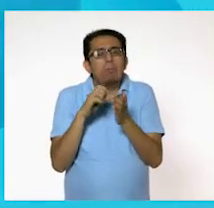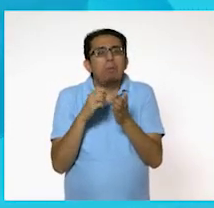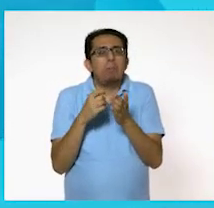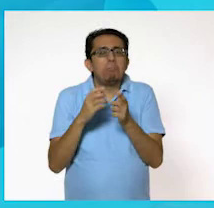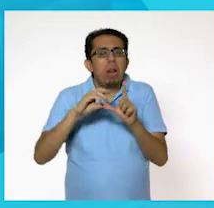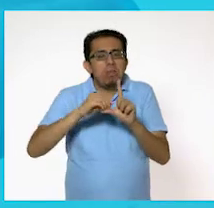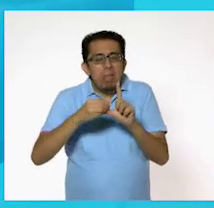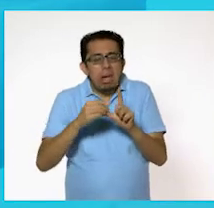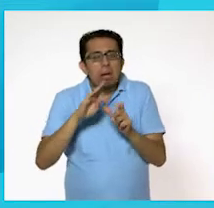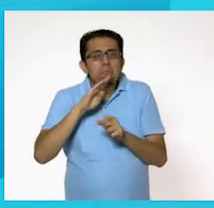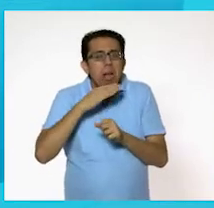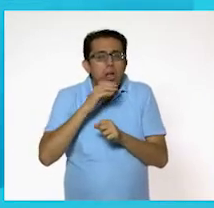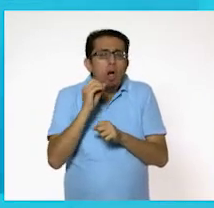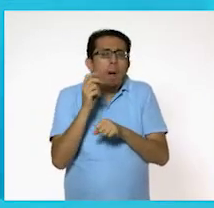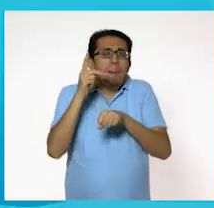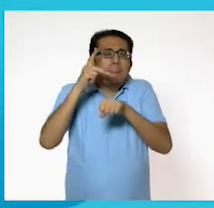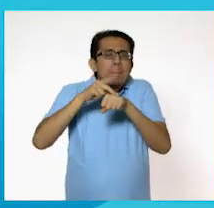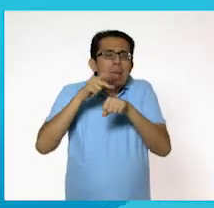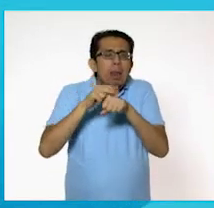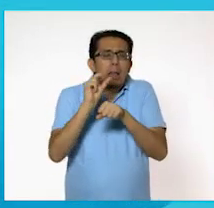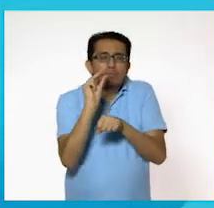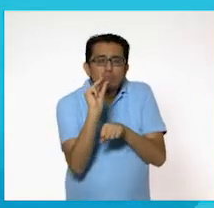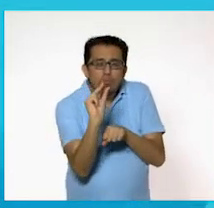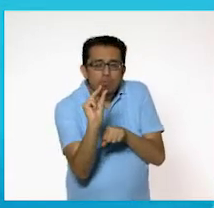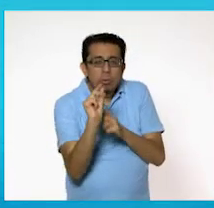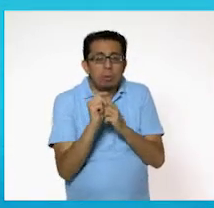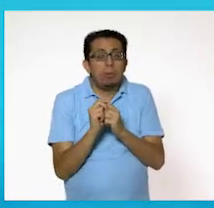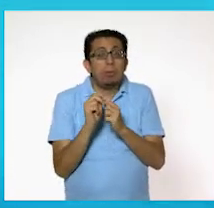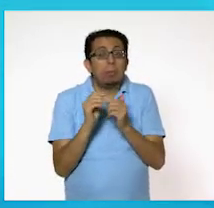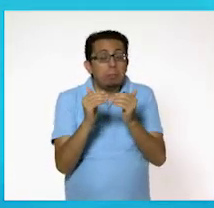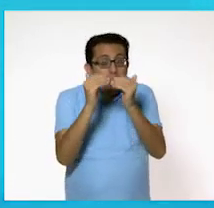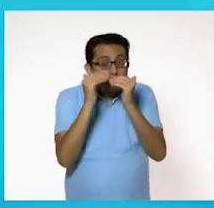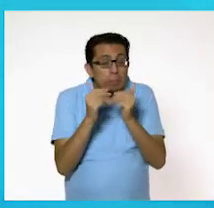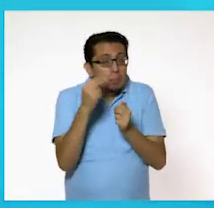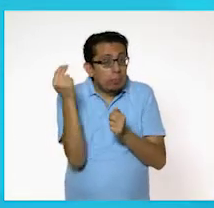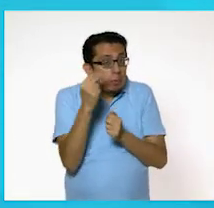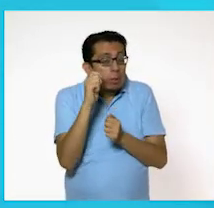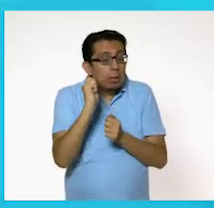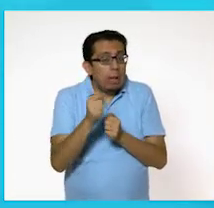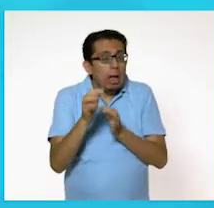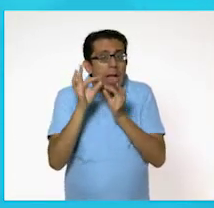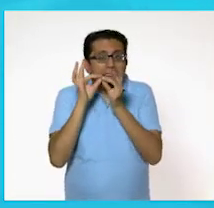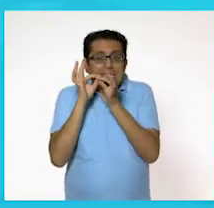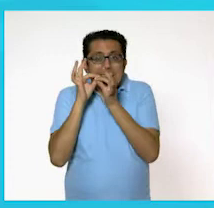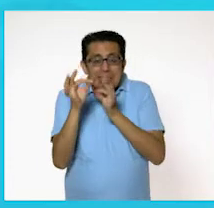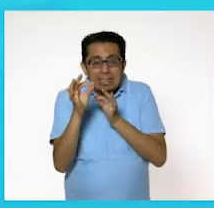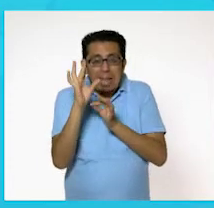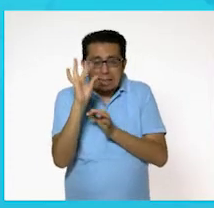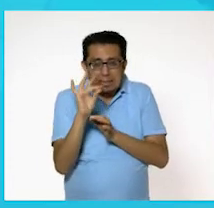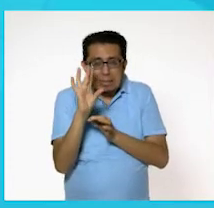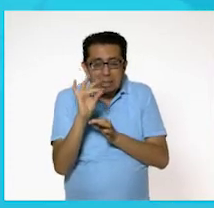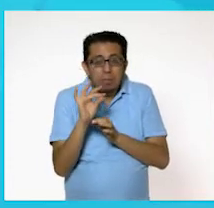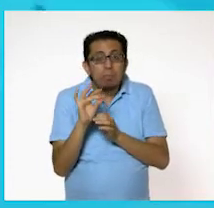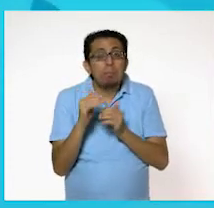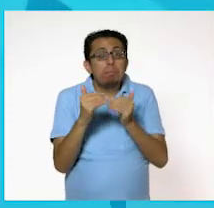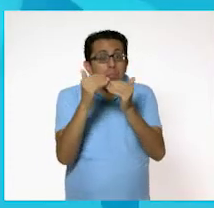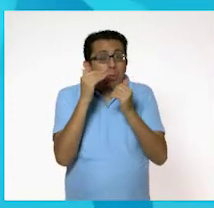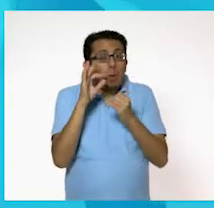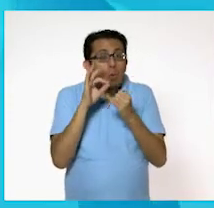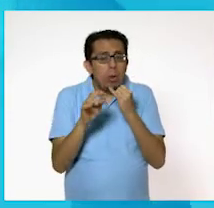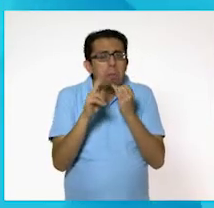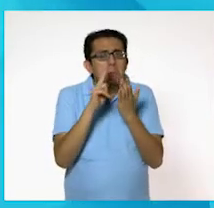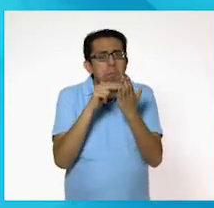maíz o piedras chiquitas. Después, cinta adhesiva. Y al final,